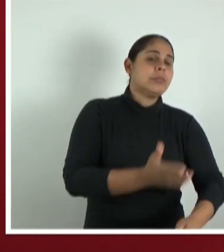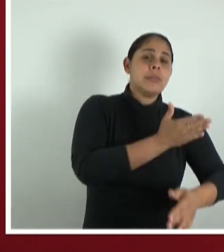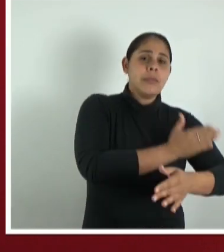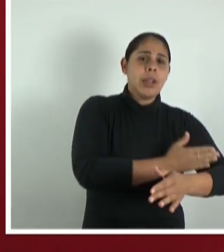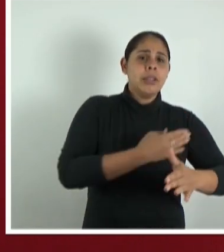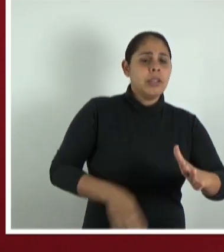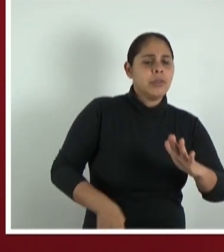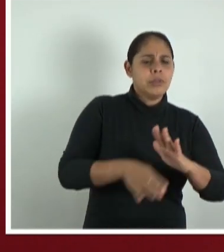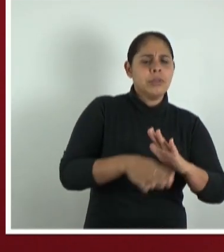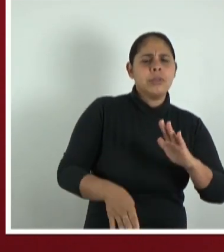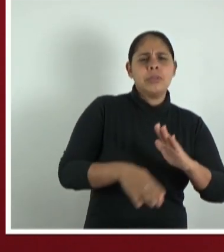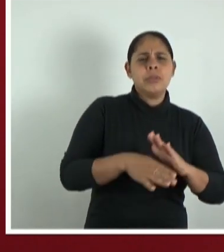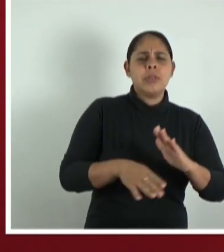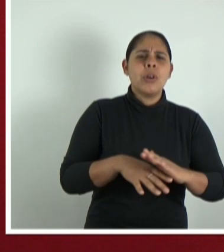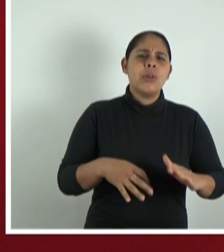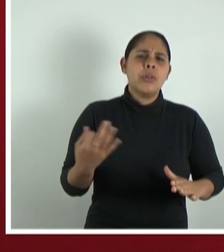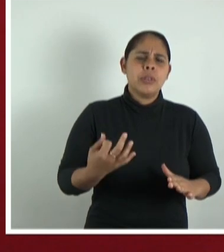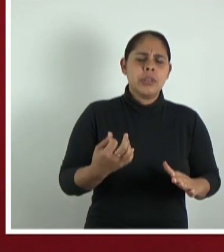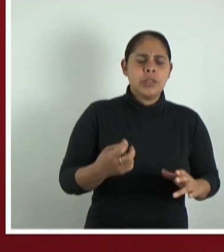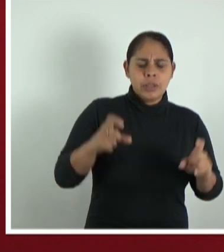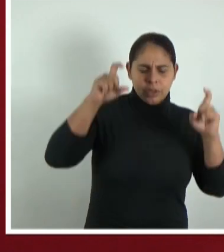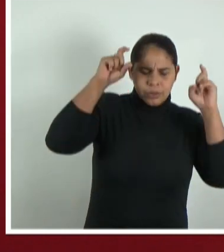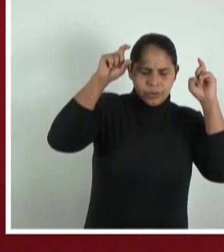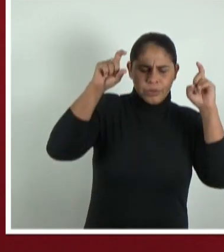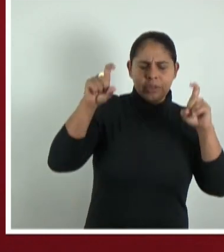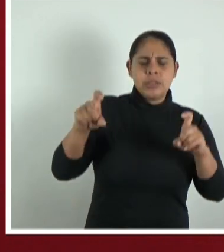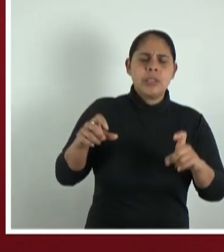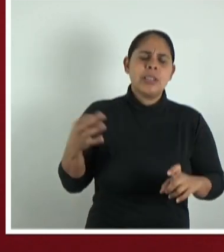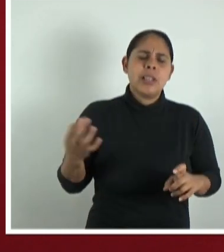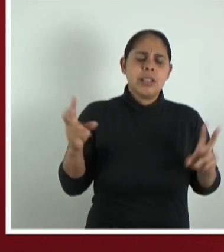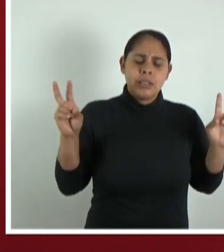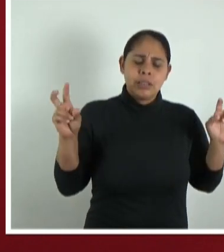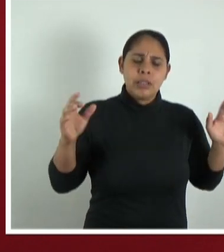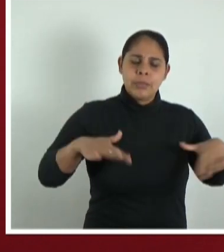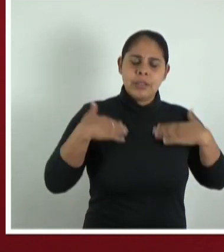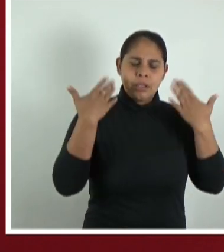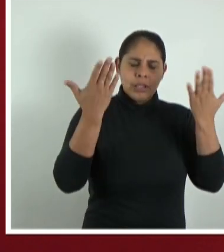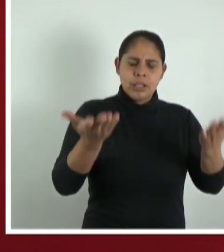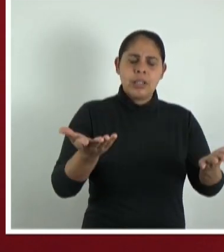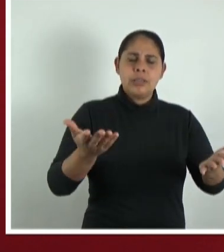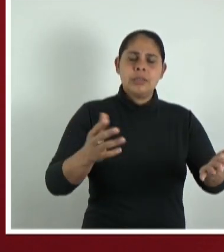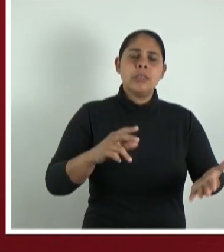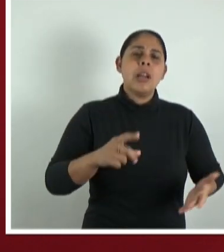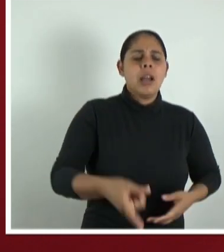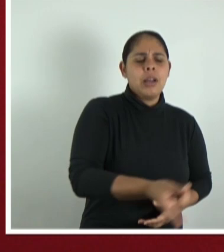que nos repara, nos catapulta, nos perfeccione,